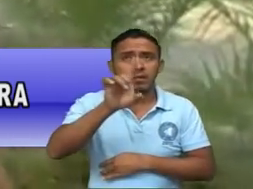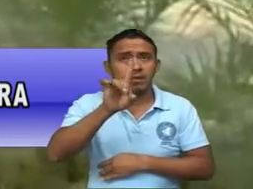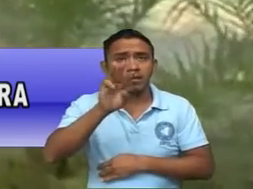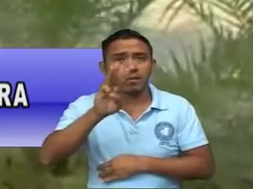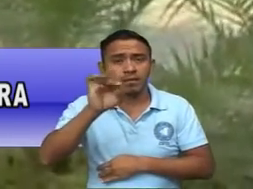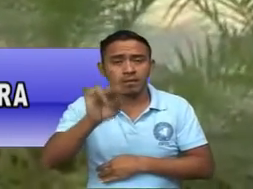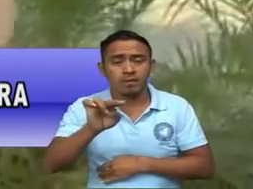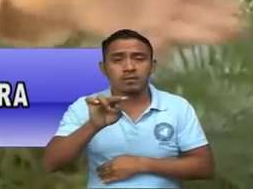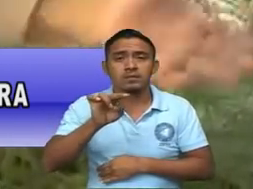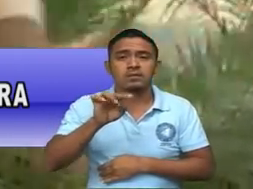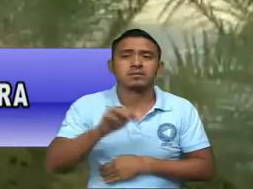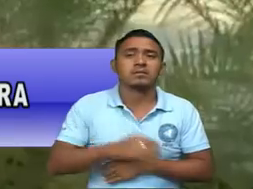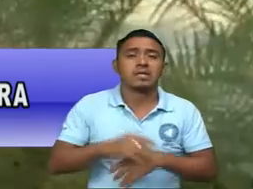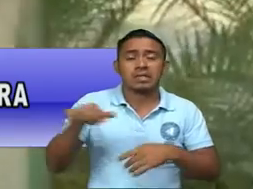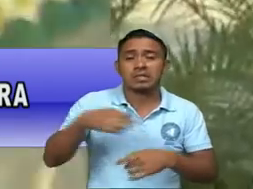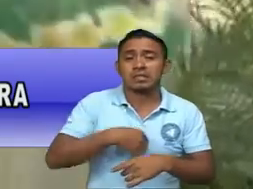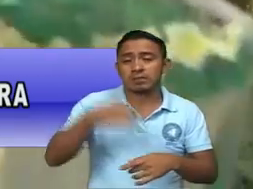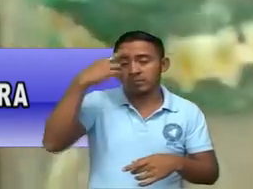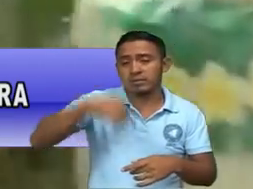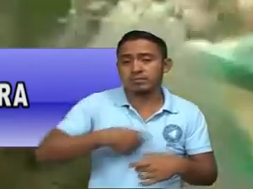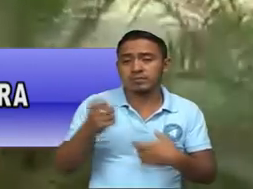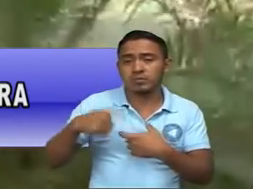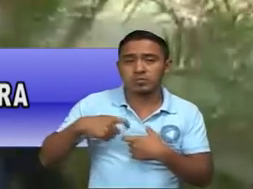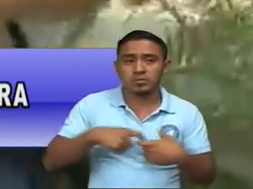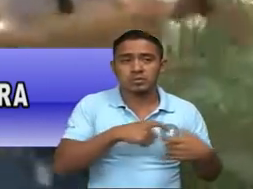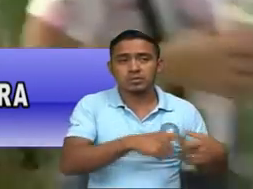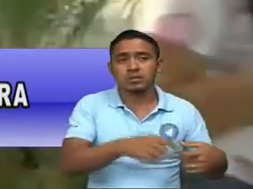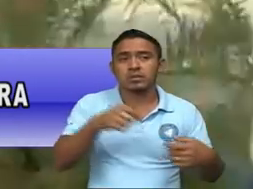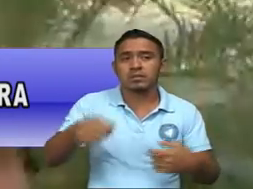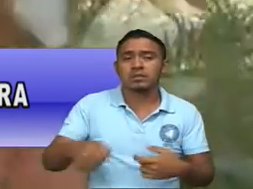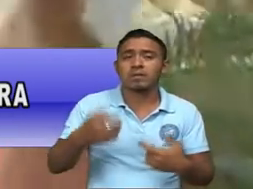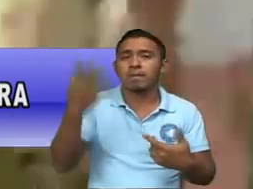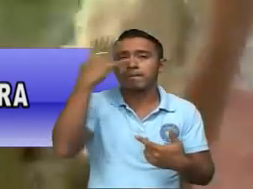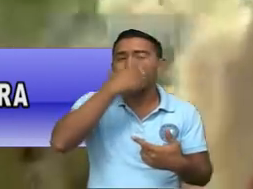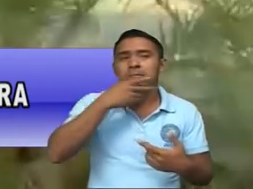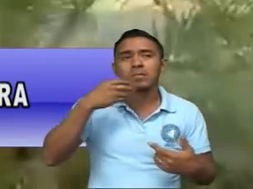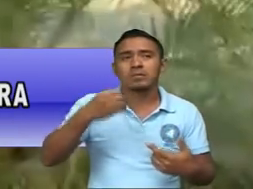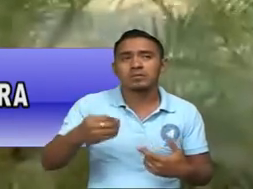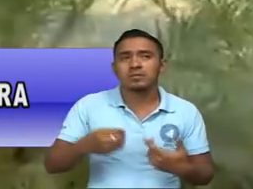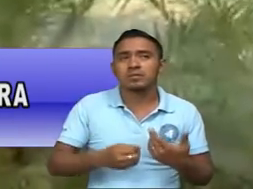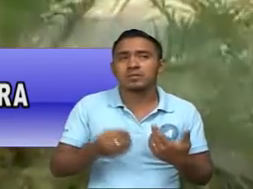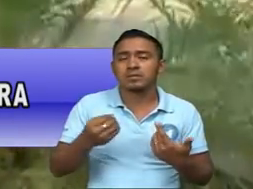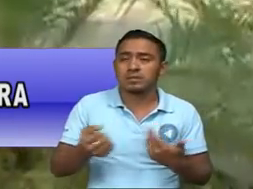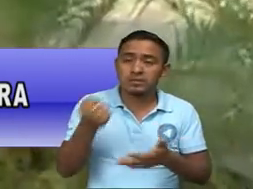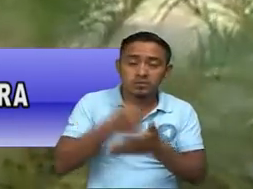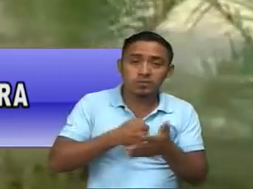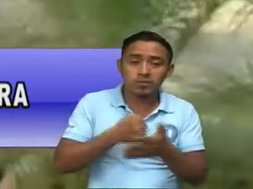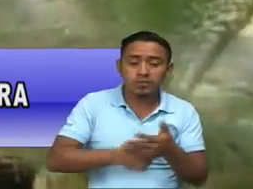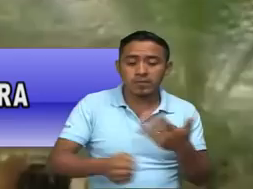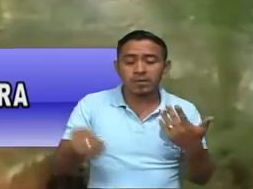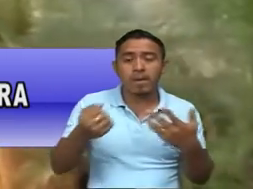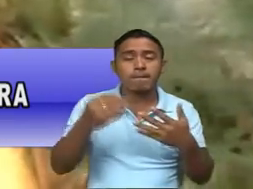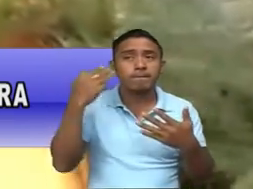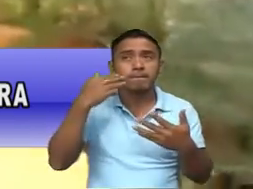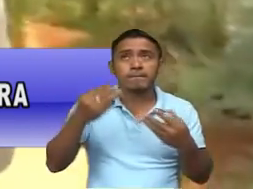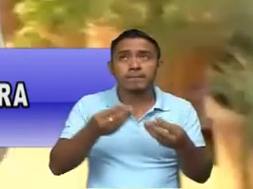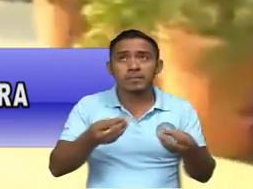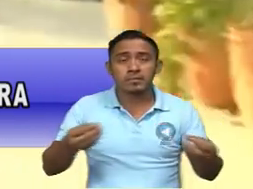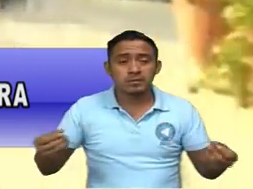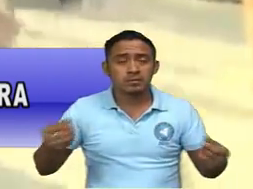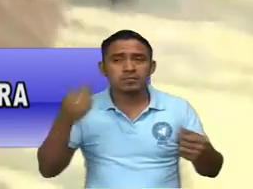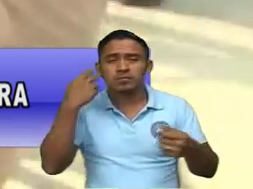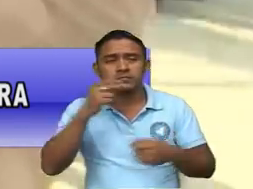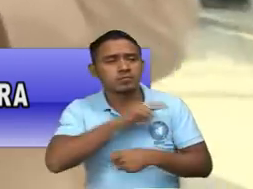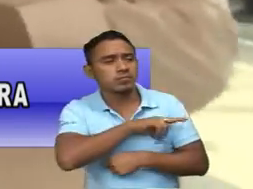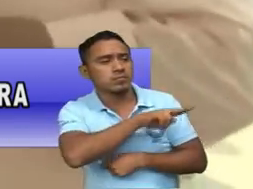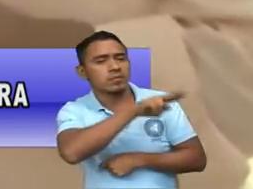la Asamblea Nacional y uno de los coordinadores de este bonito esfuerzo, de esta Feria de la Madre Tierra. Aquí a este lado podemos observar a